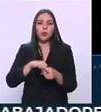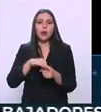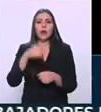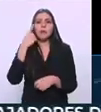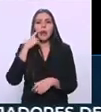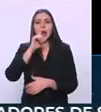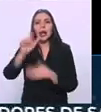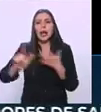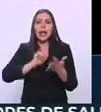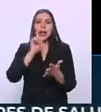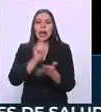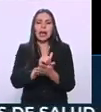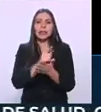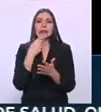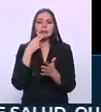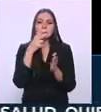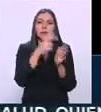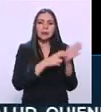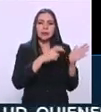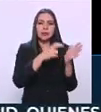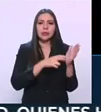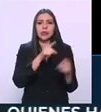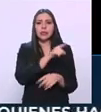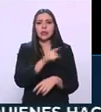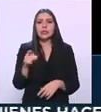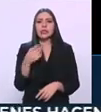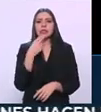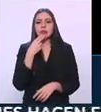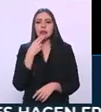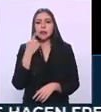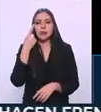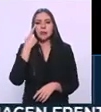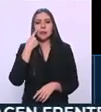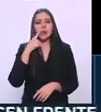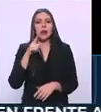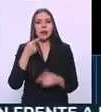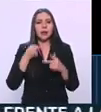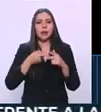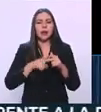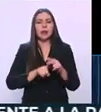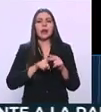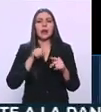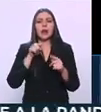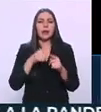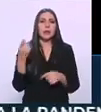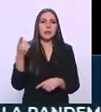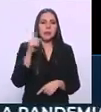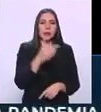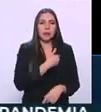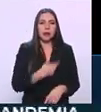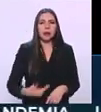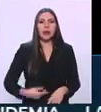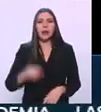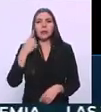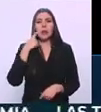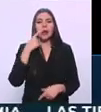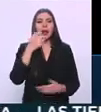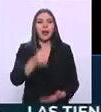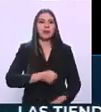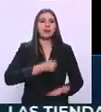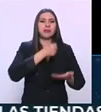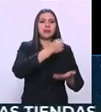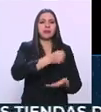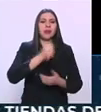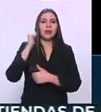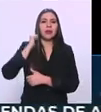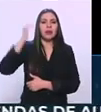varias leyes que nos permiten, además, inicialmente decreto presidencial, extinguir estos